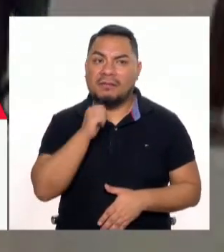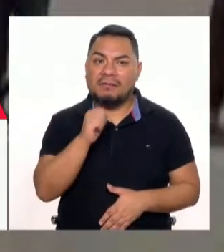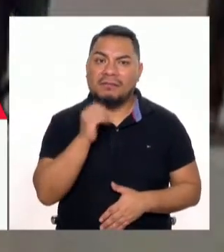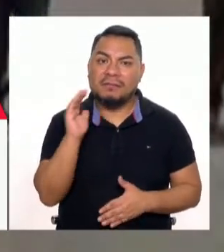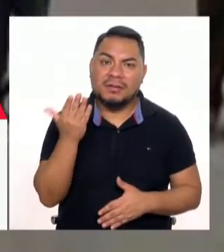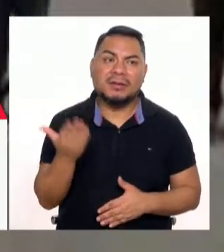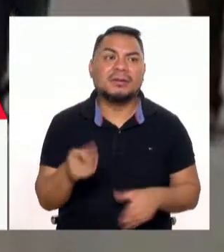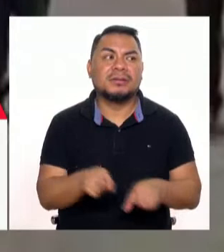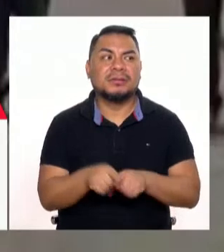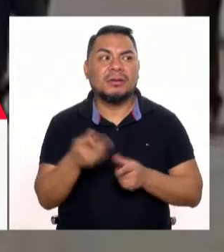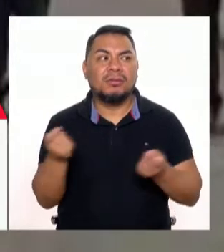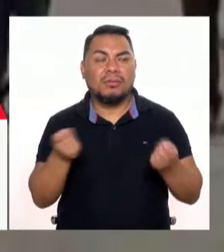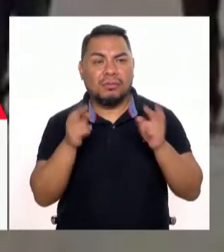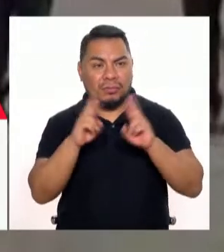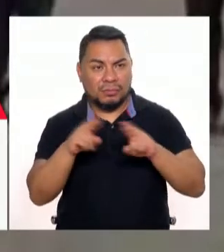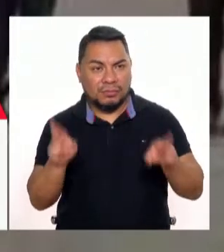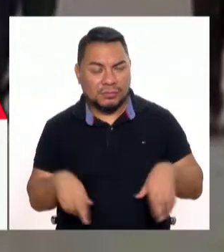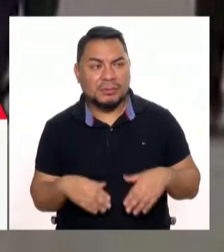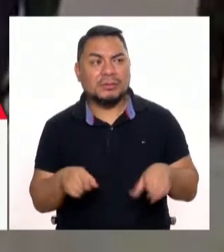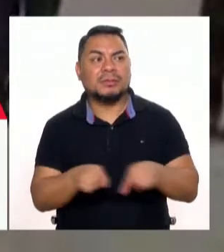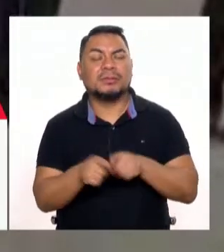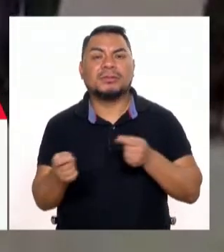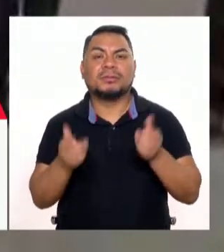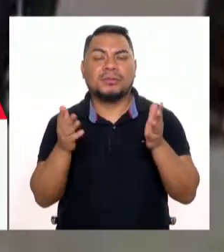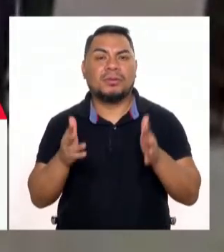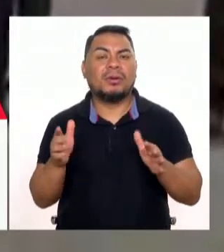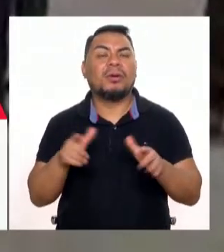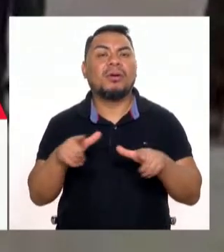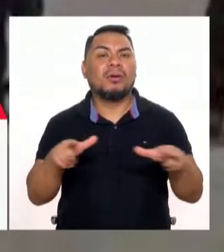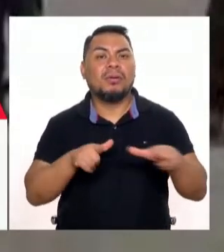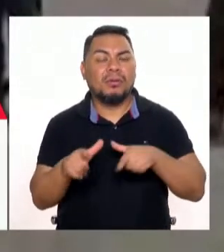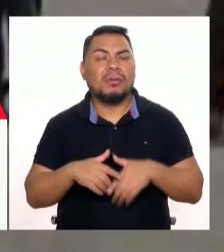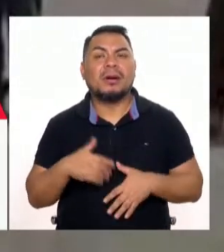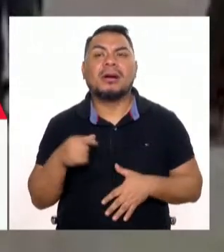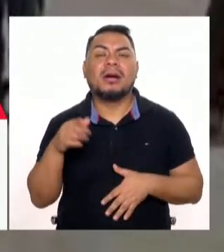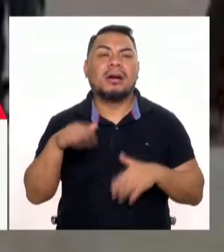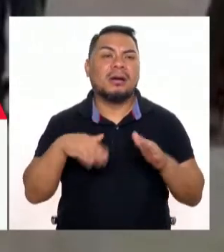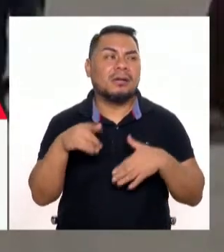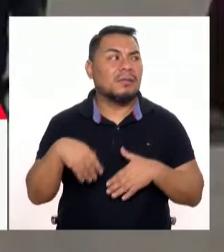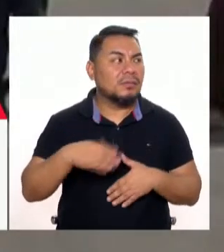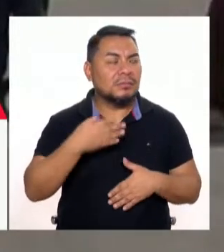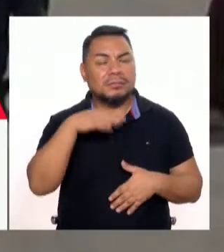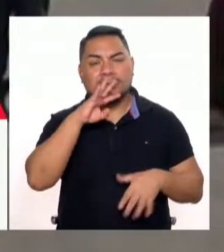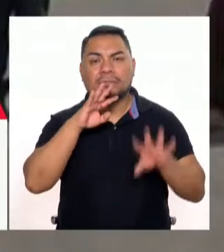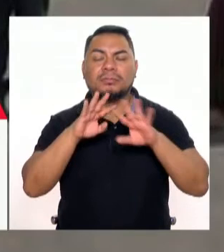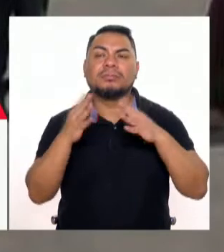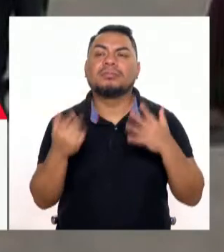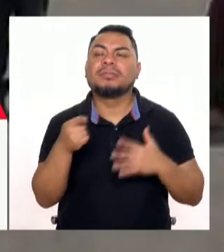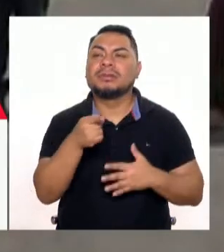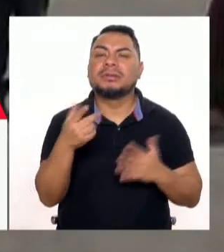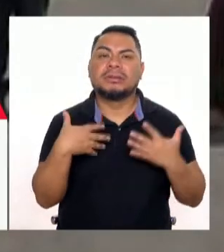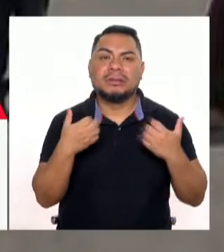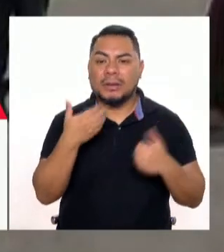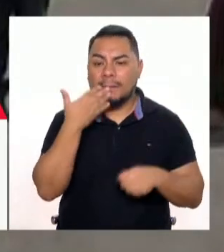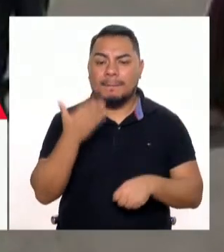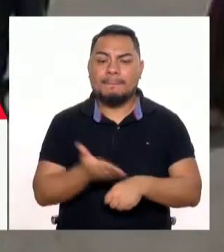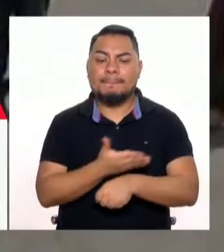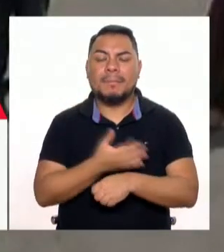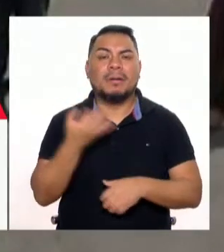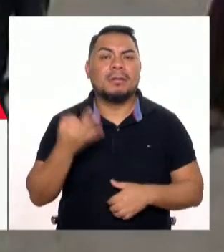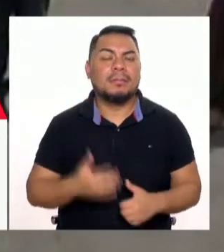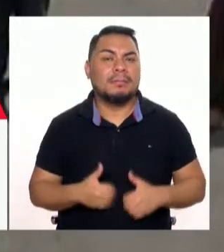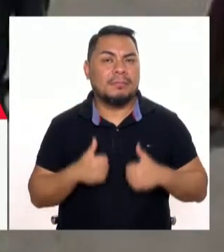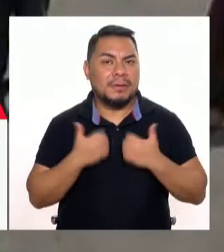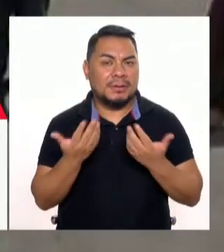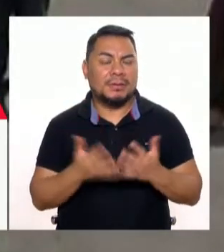del gobierno Regional de los gobiernos locales hay veces que van frustrados sus sueños de querer mejorar su calidad de